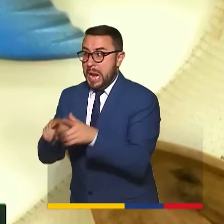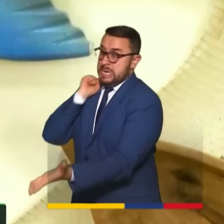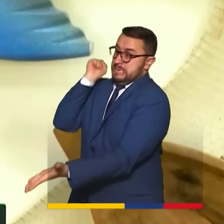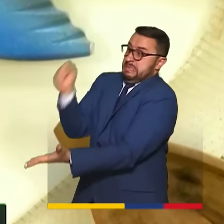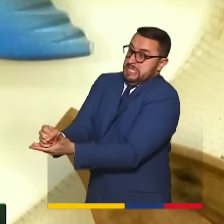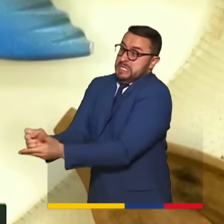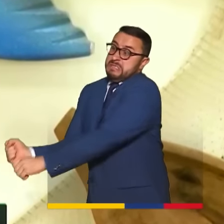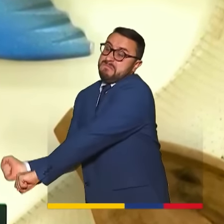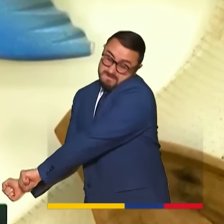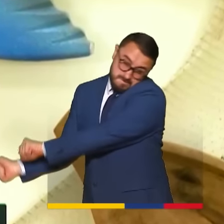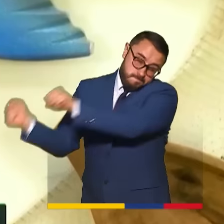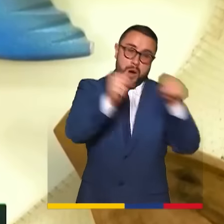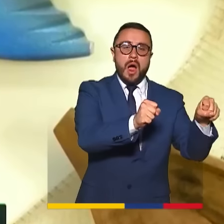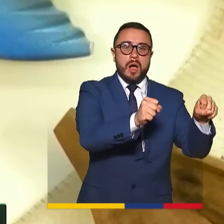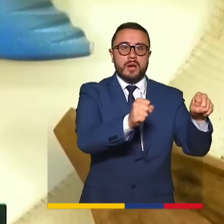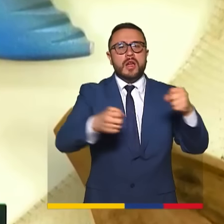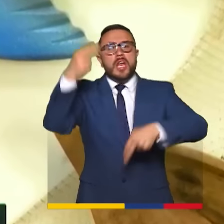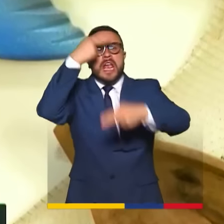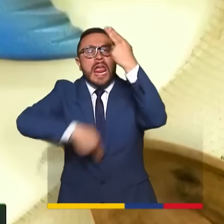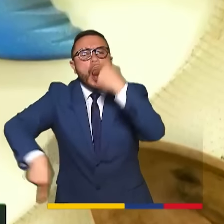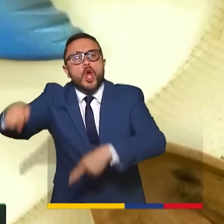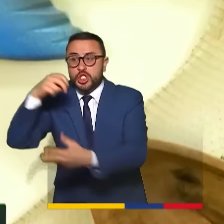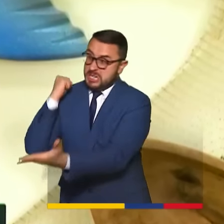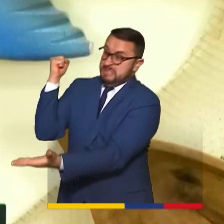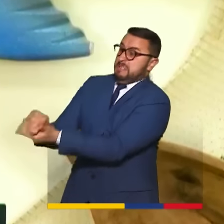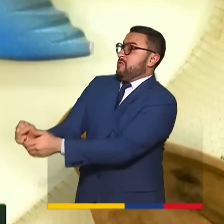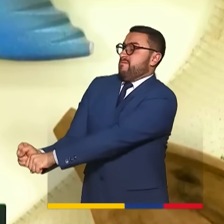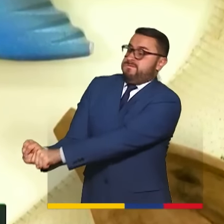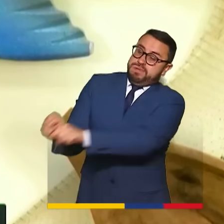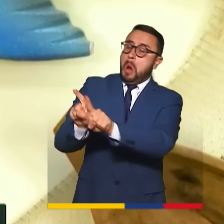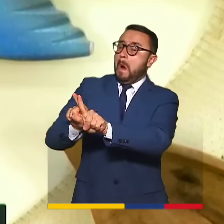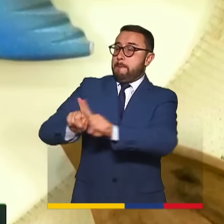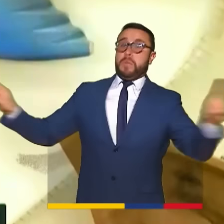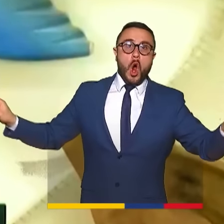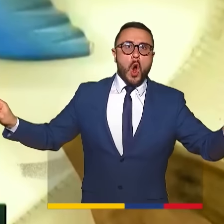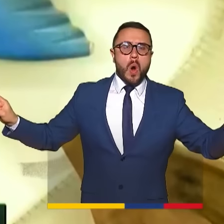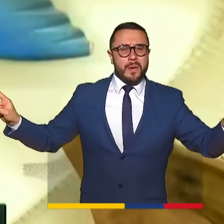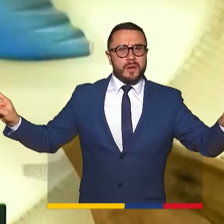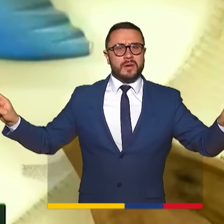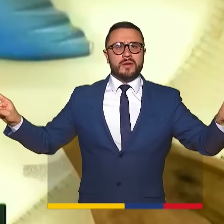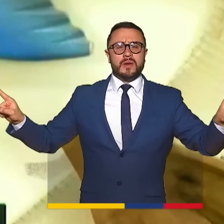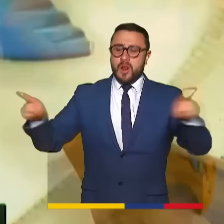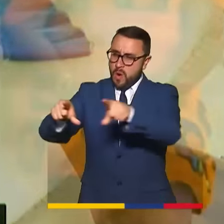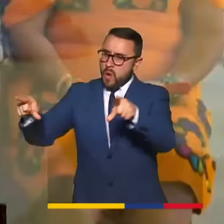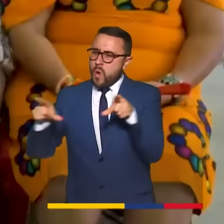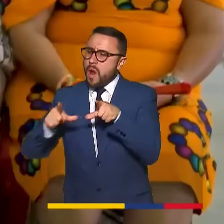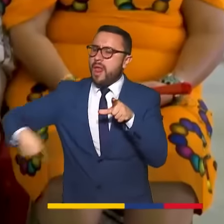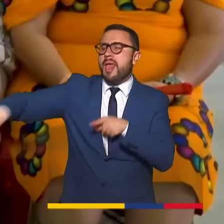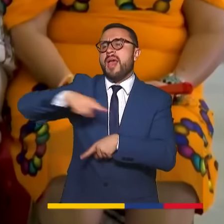a la fuerza de sus hijos, de sus hijas, de los lugares que amaban,